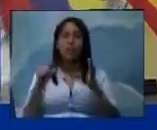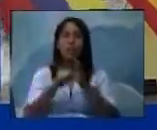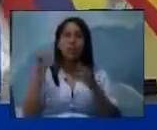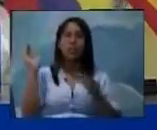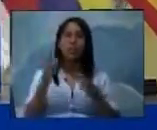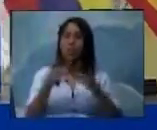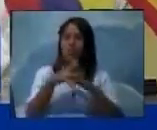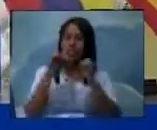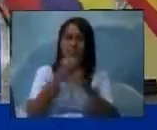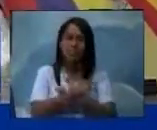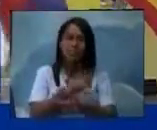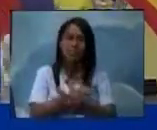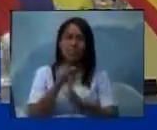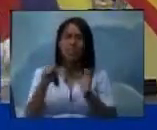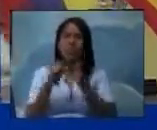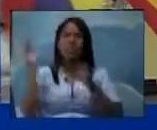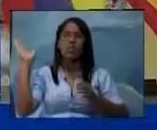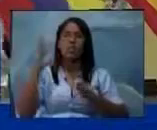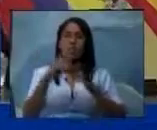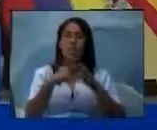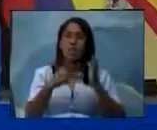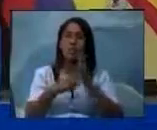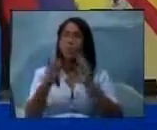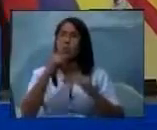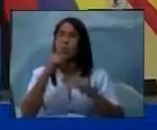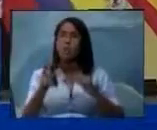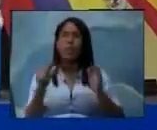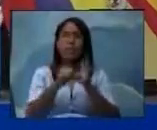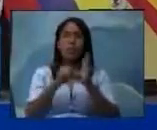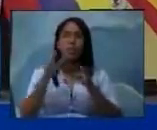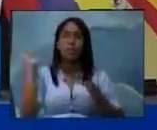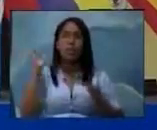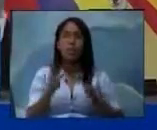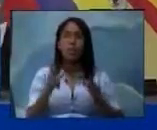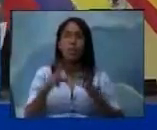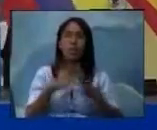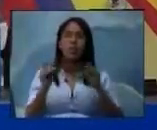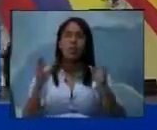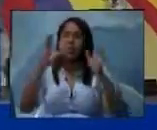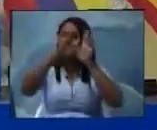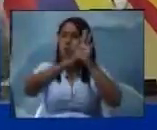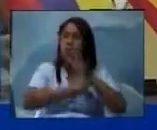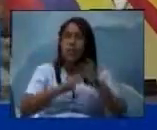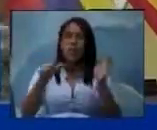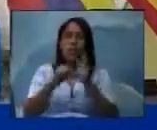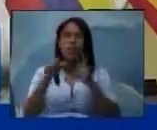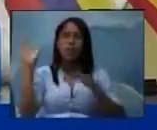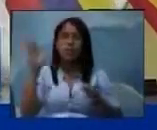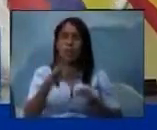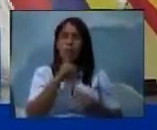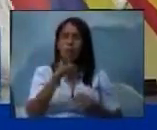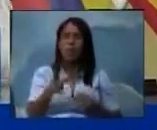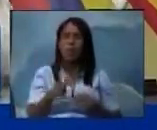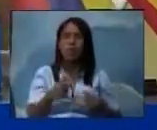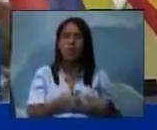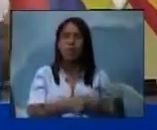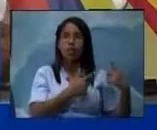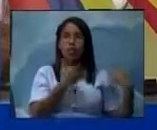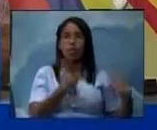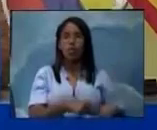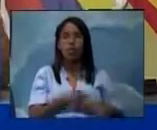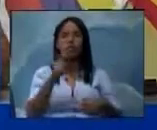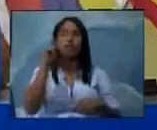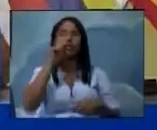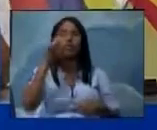los adulterios? ¿De dónde vienen las fornicaciones? ¿De dónde vienen los hurtos? ¿De dónde viene la maldad? Del corazón